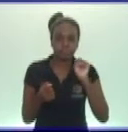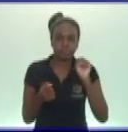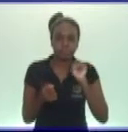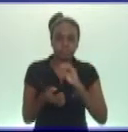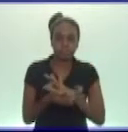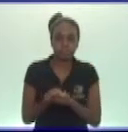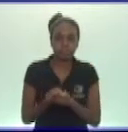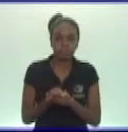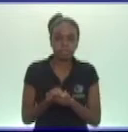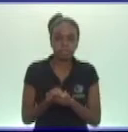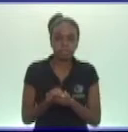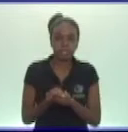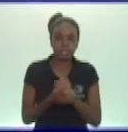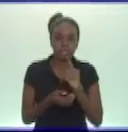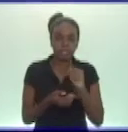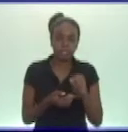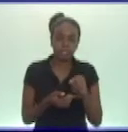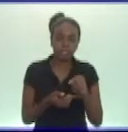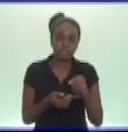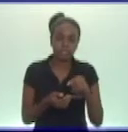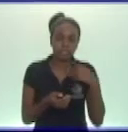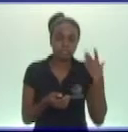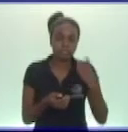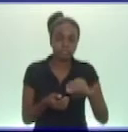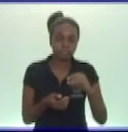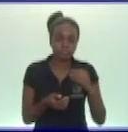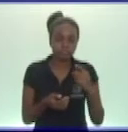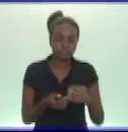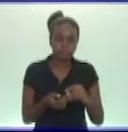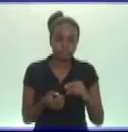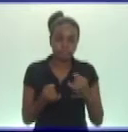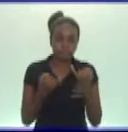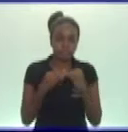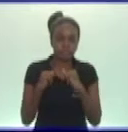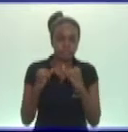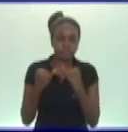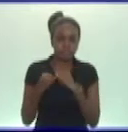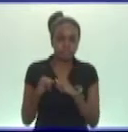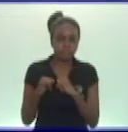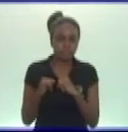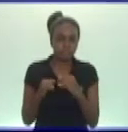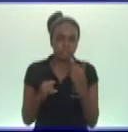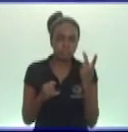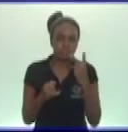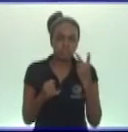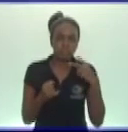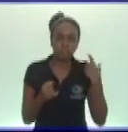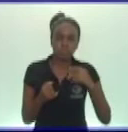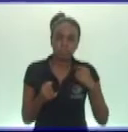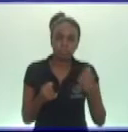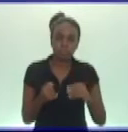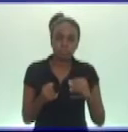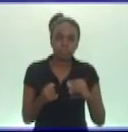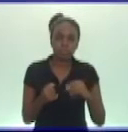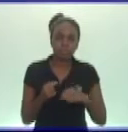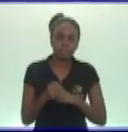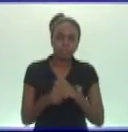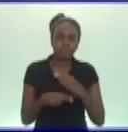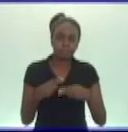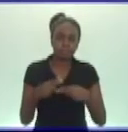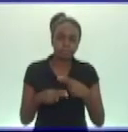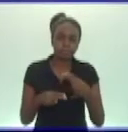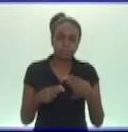proponer entonces, como parte del estudio independiente, 2 ejercicios que tienen que ver